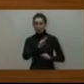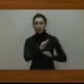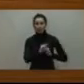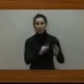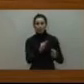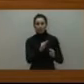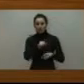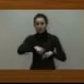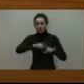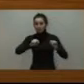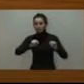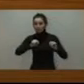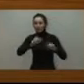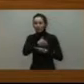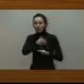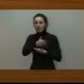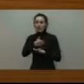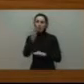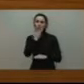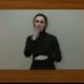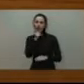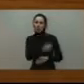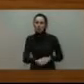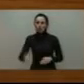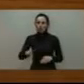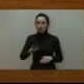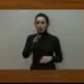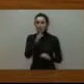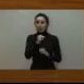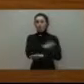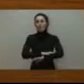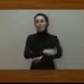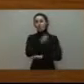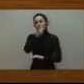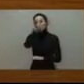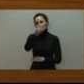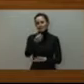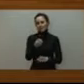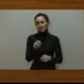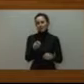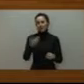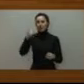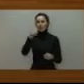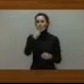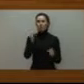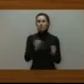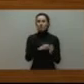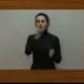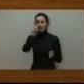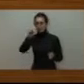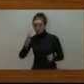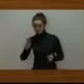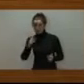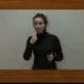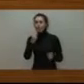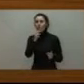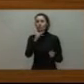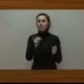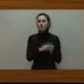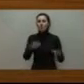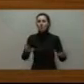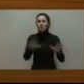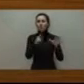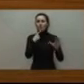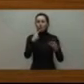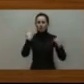sean usuarios de estas escuelas, cuando el Gobierno socialista, allá por el 2002, decía que en el 2010 sería